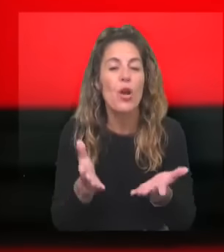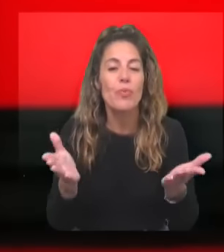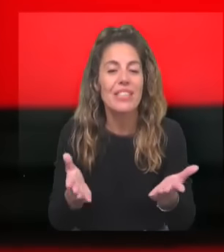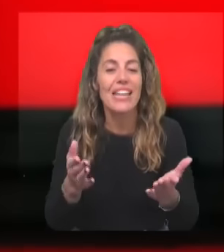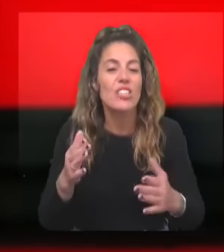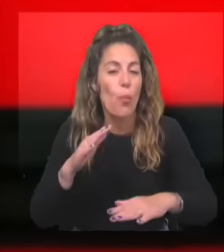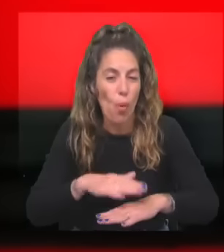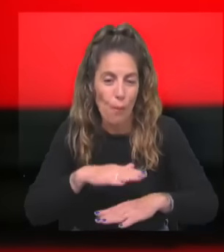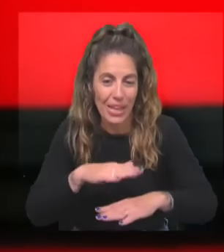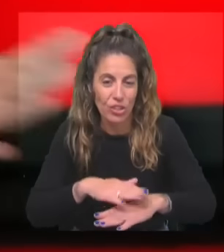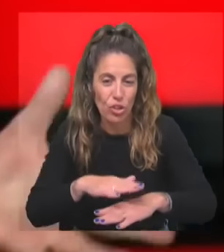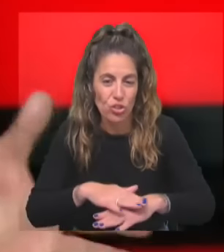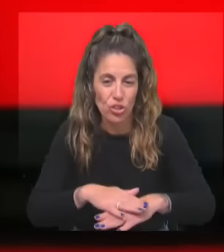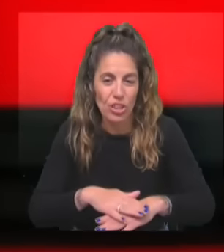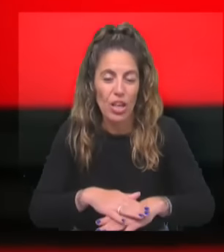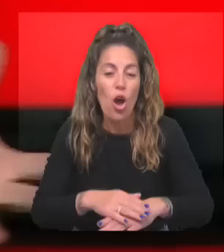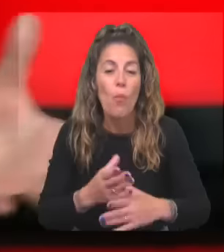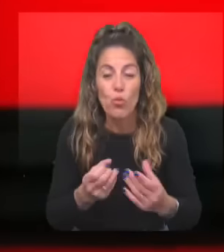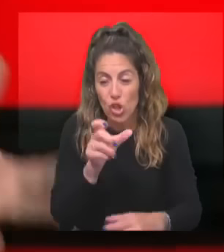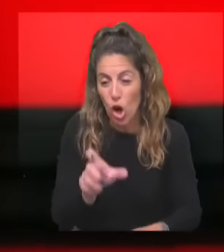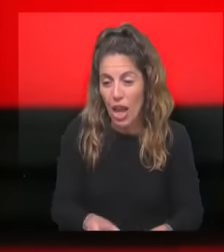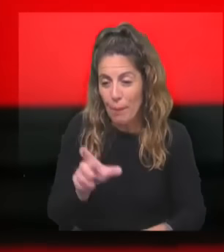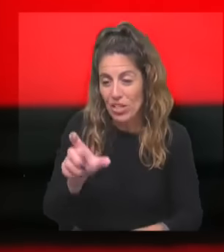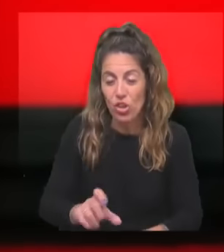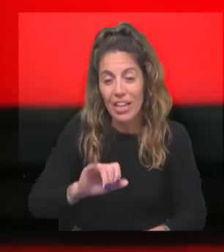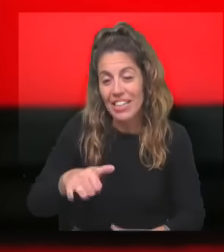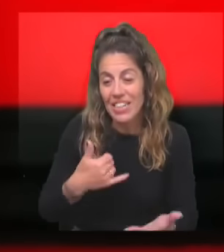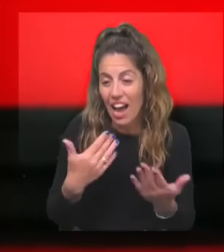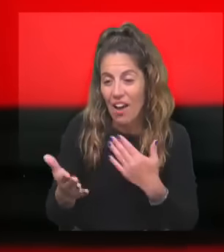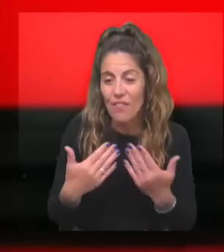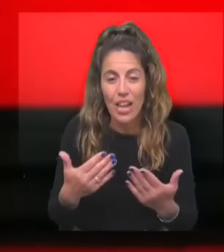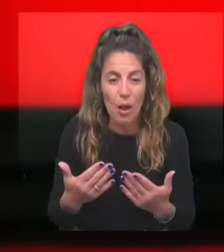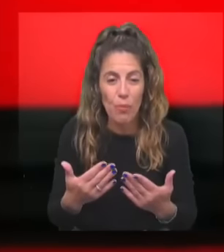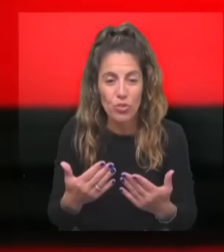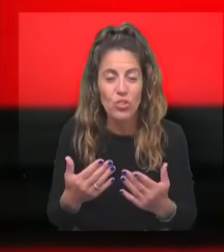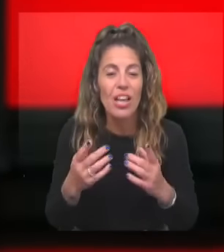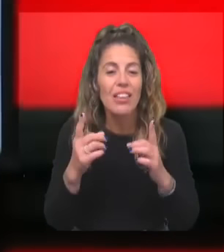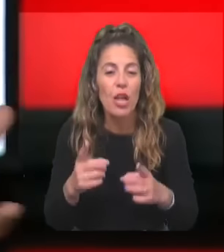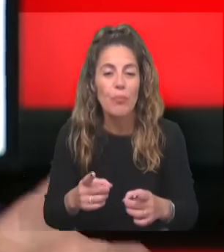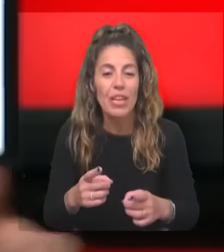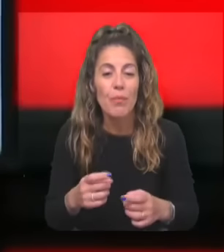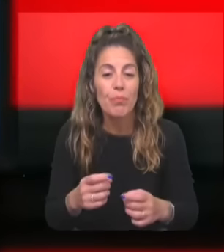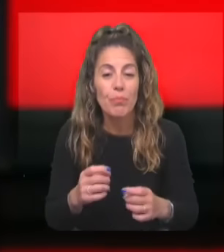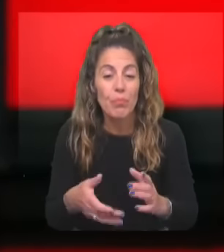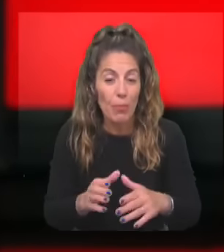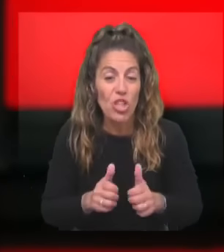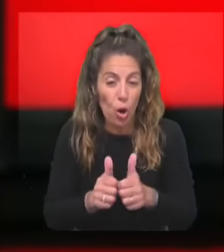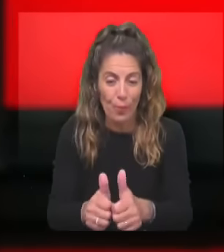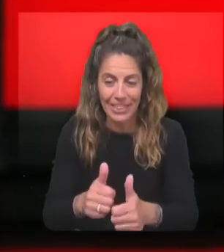instancias, digamos, o sea que con muchos de los personajes que hemos hablado acá, y bueno, lo mismo, en fin, vamos a estar acompañando este